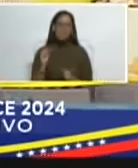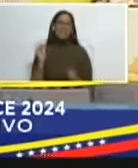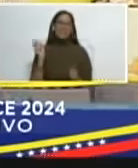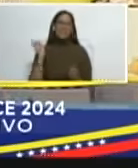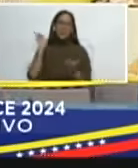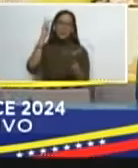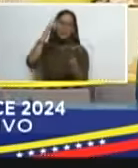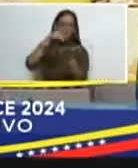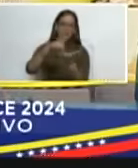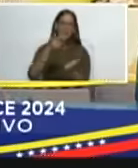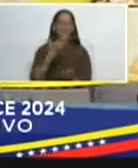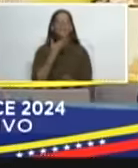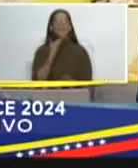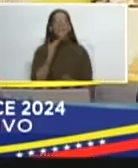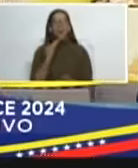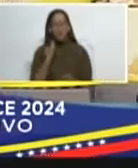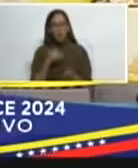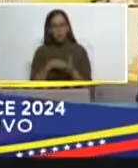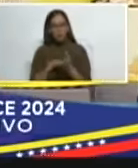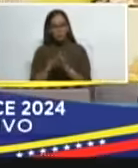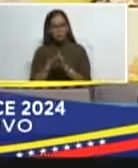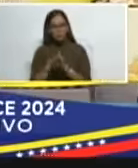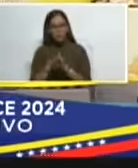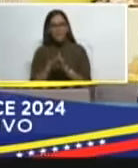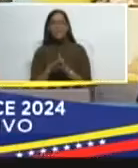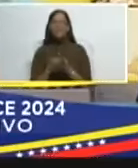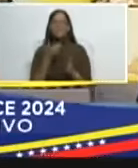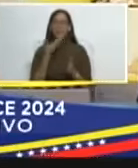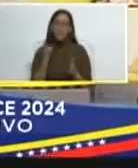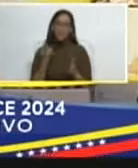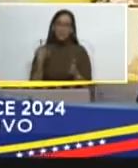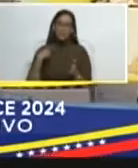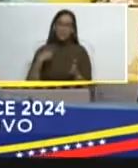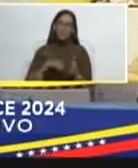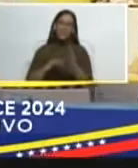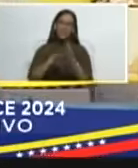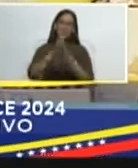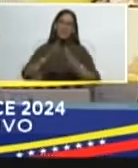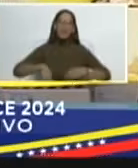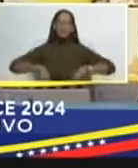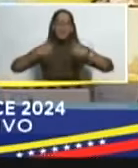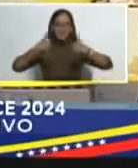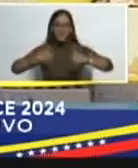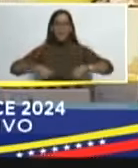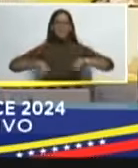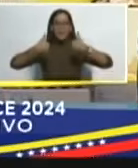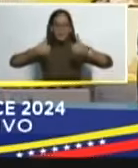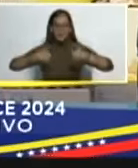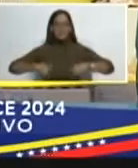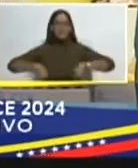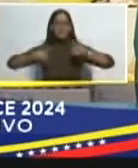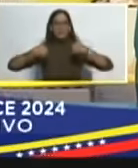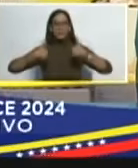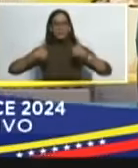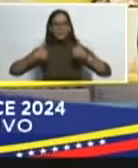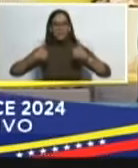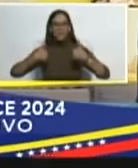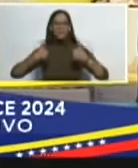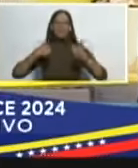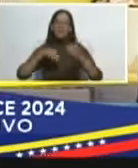a mejor. Y de mejor tenemos que ir a más y a más. Y vamos